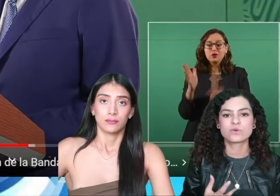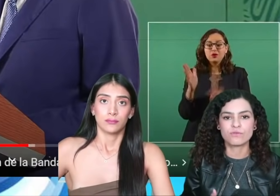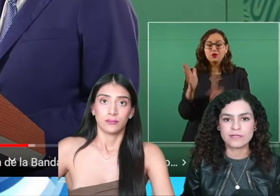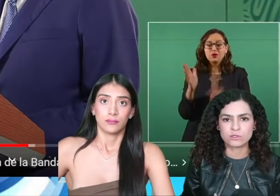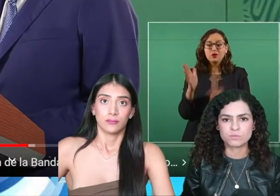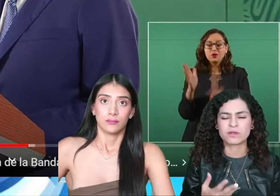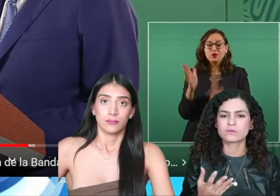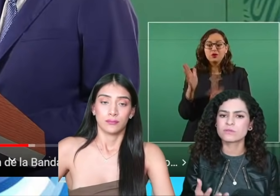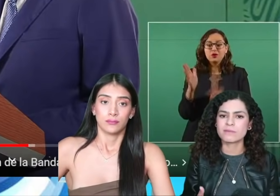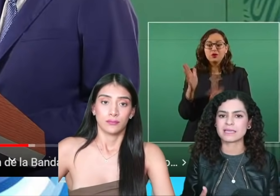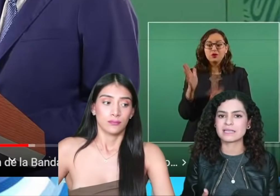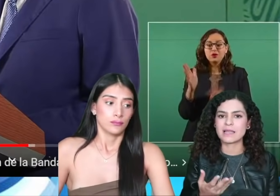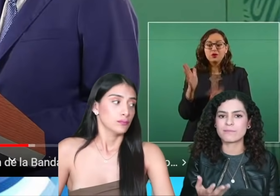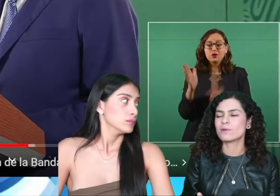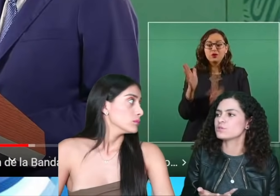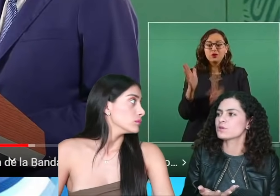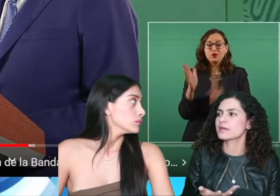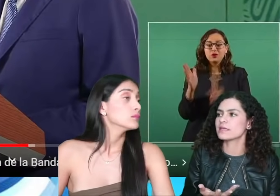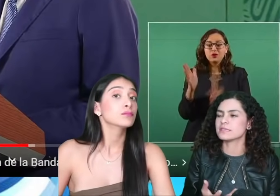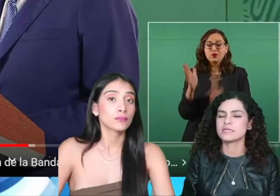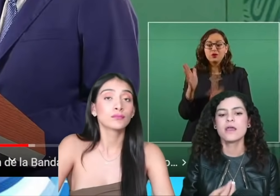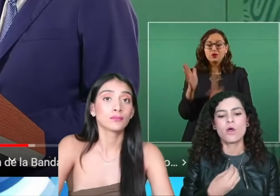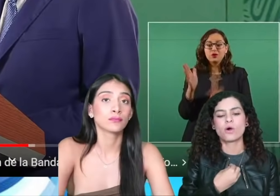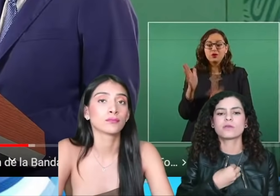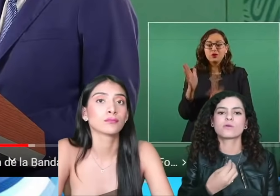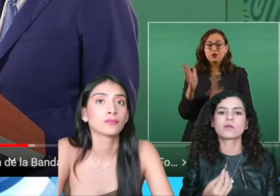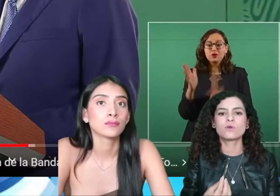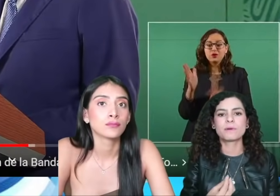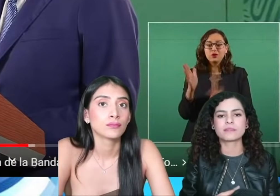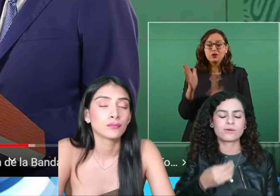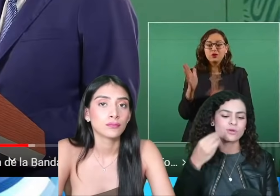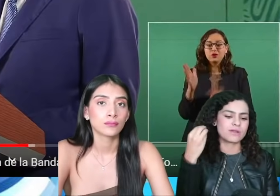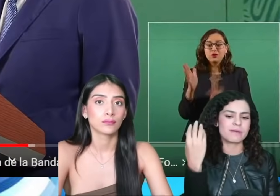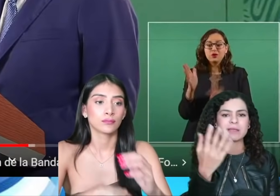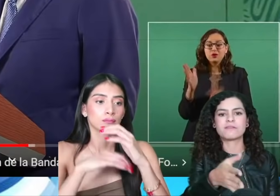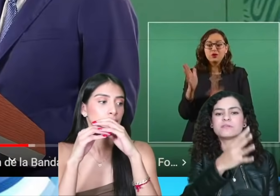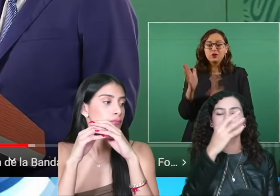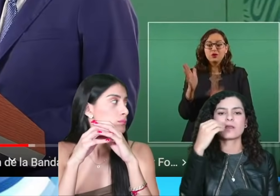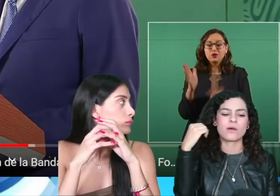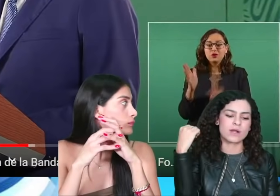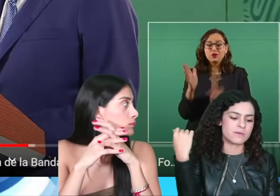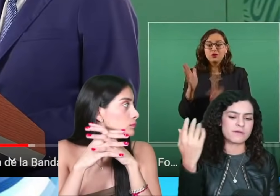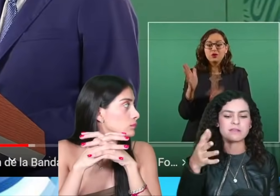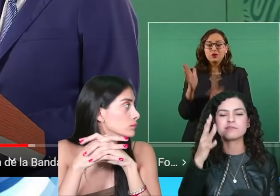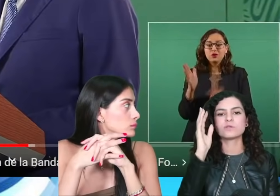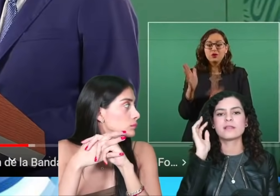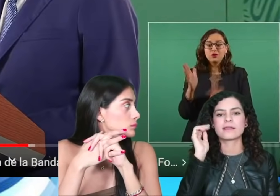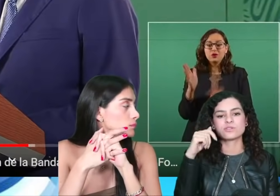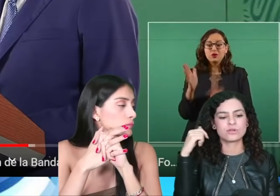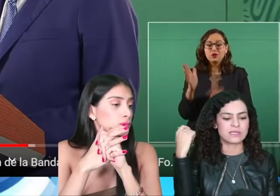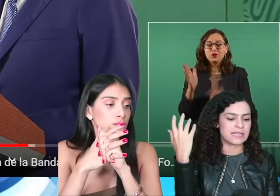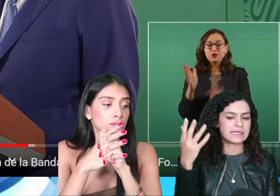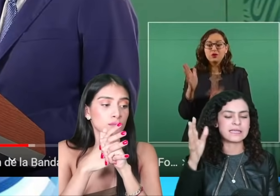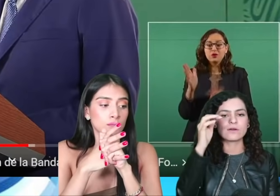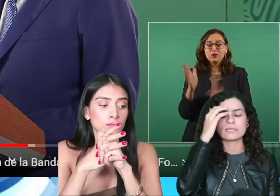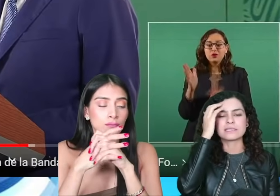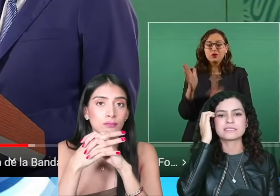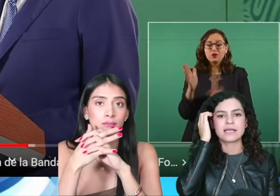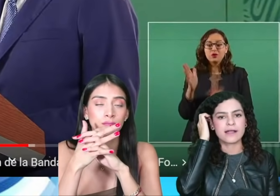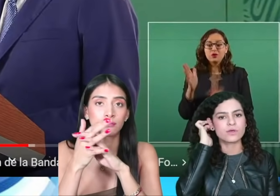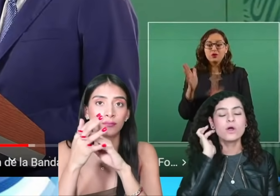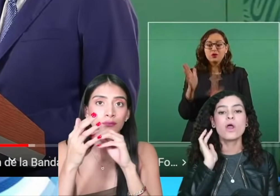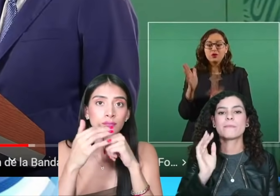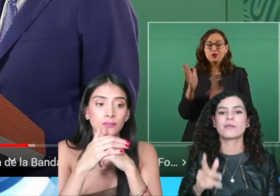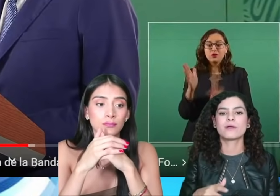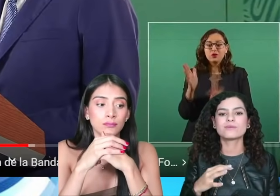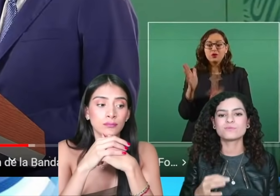estos conflictos. Porque tú te imaginas la población que ha de decir, oye, ¿yo qué culpa tengo? Yo ni me beneficio del agua, ni me beneficio del rancho, ni del dinero que están